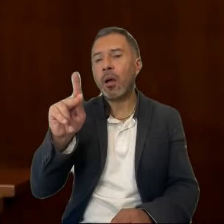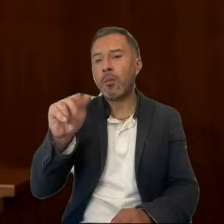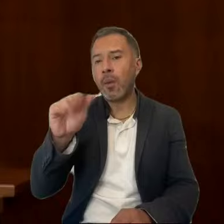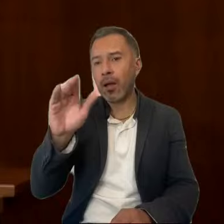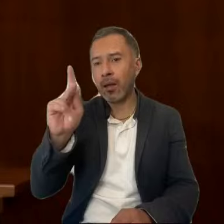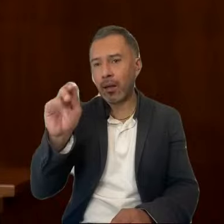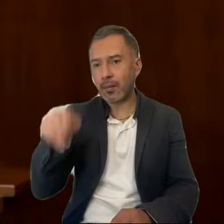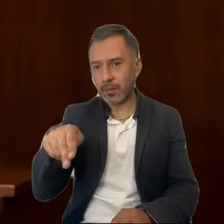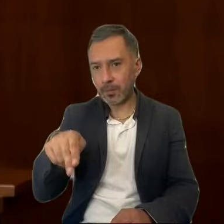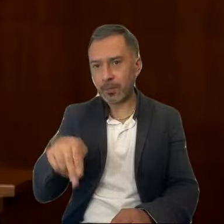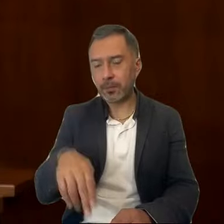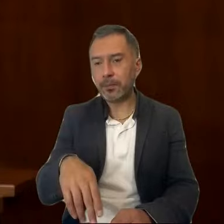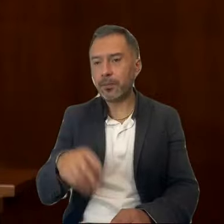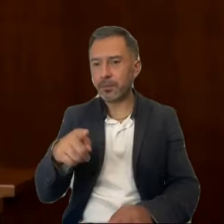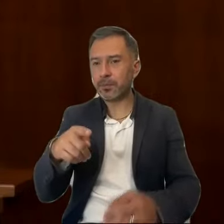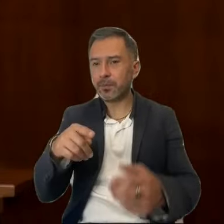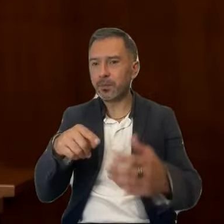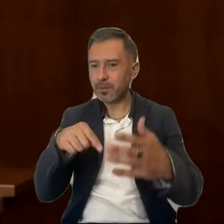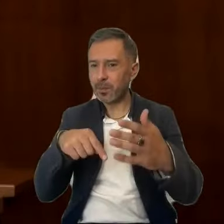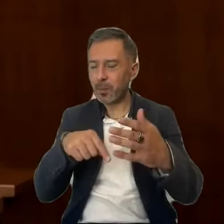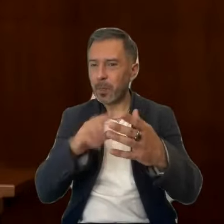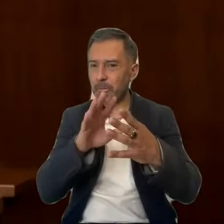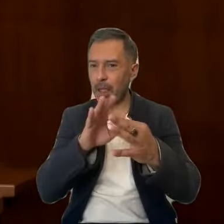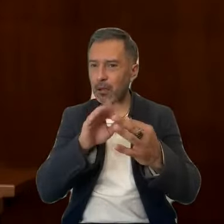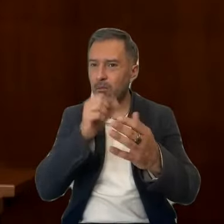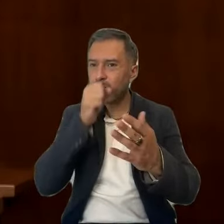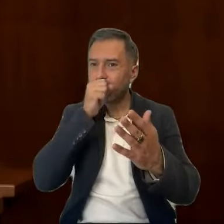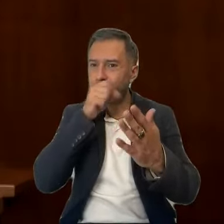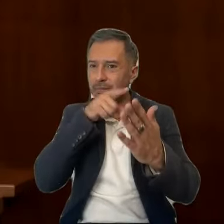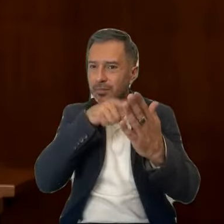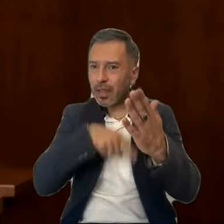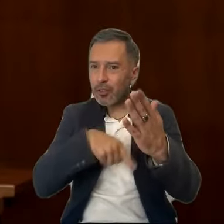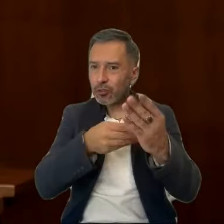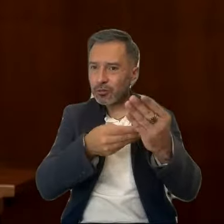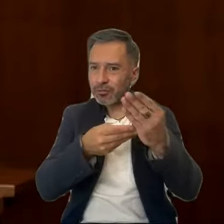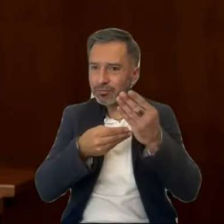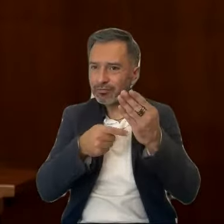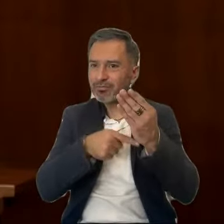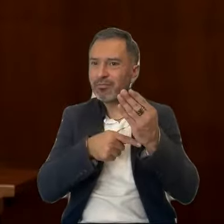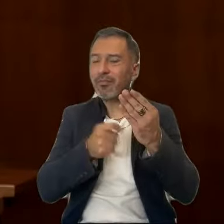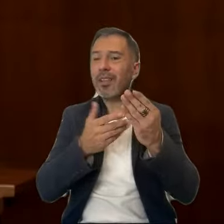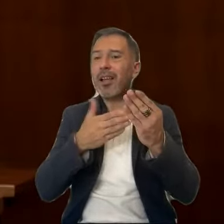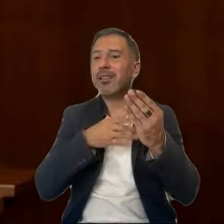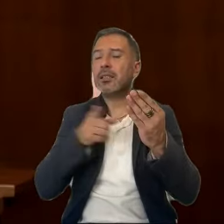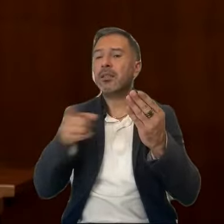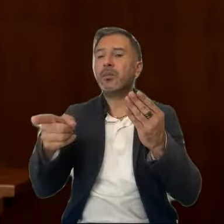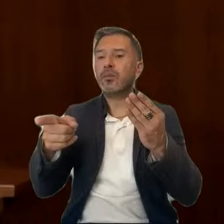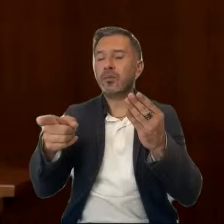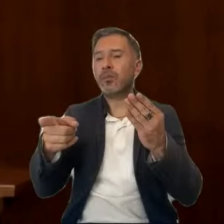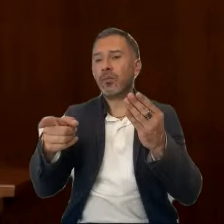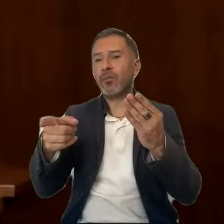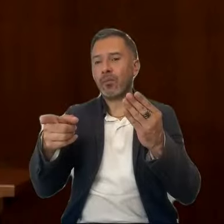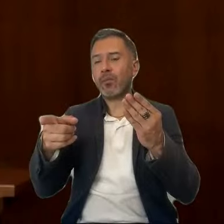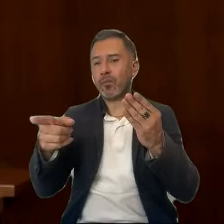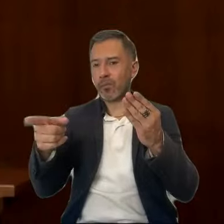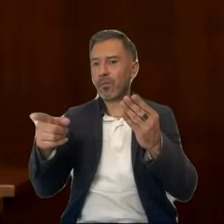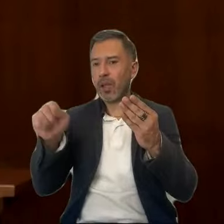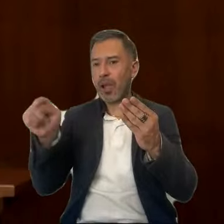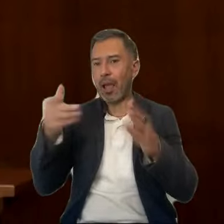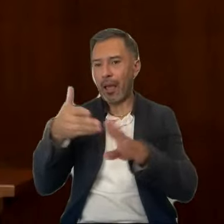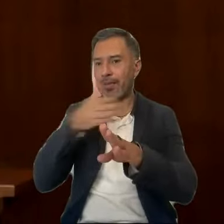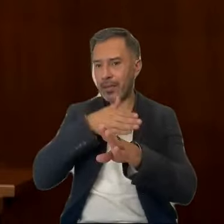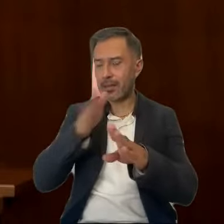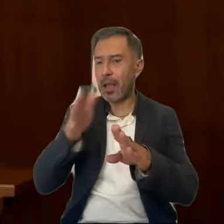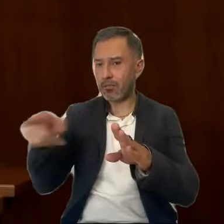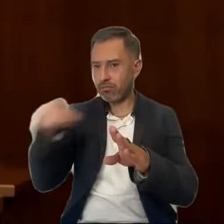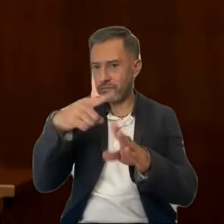anteriores datos son de las unidades previamente registradas. Sin embargo,